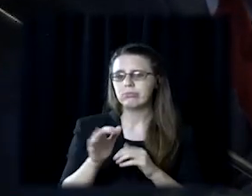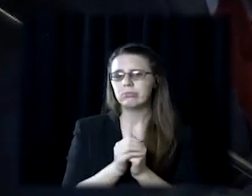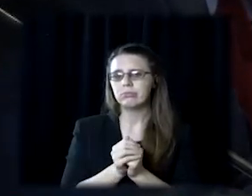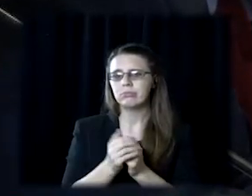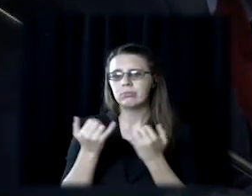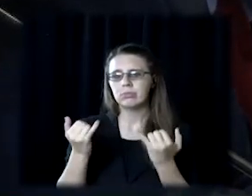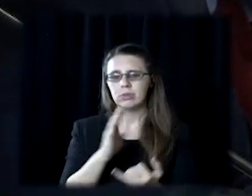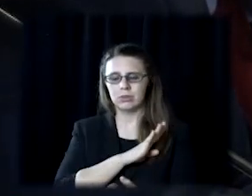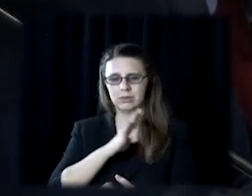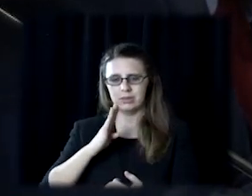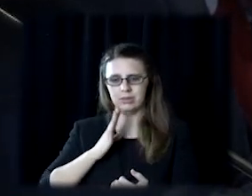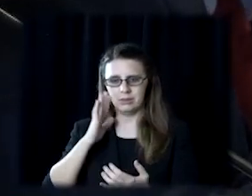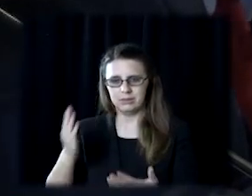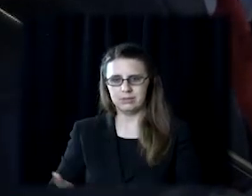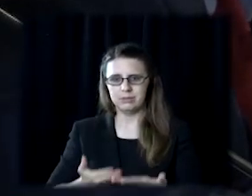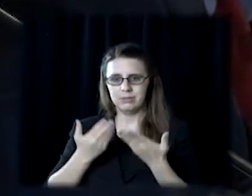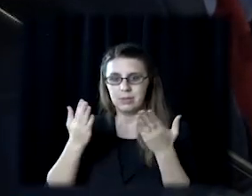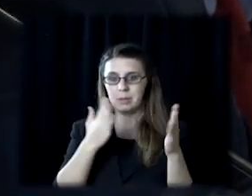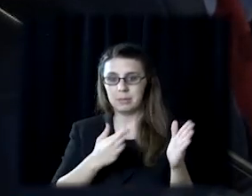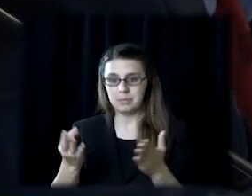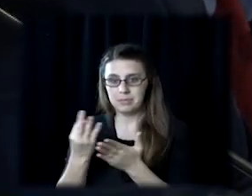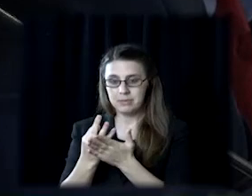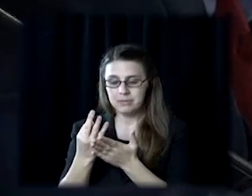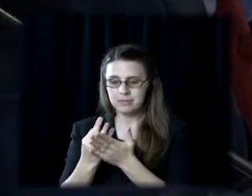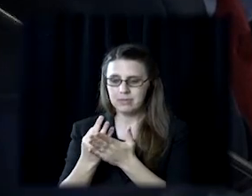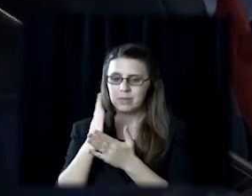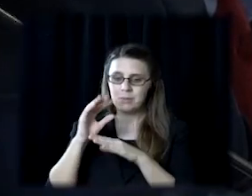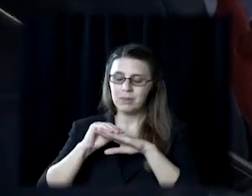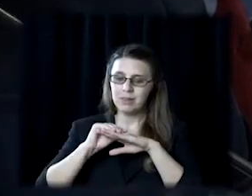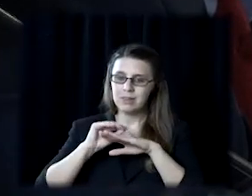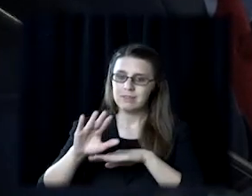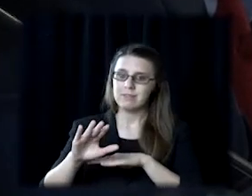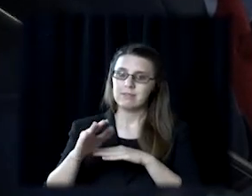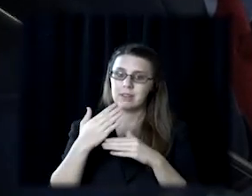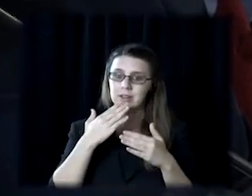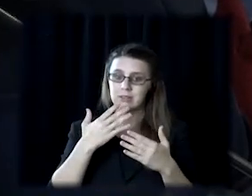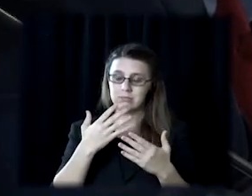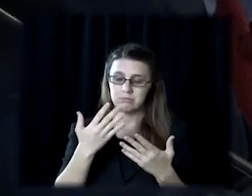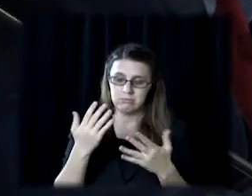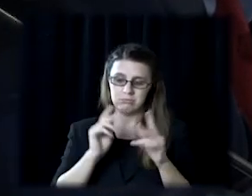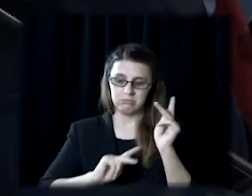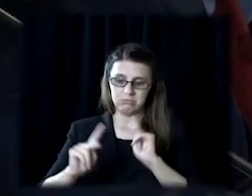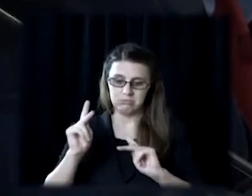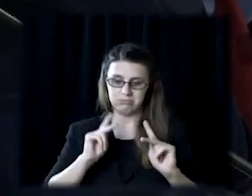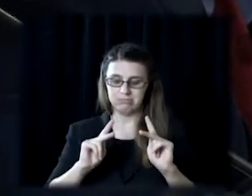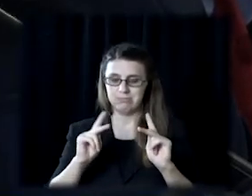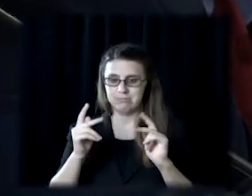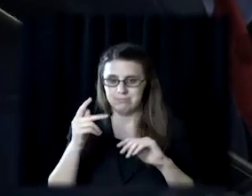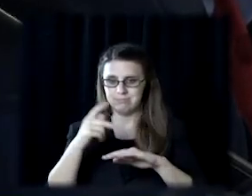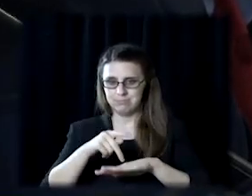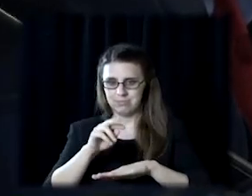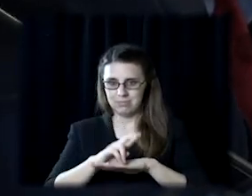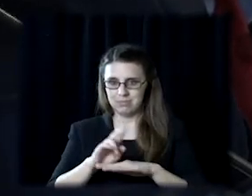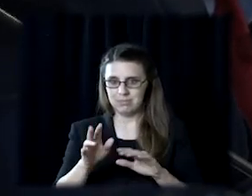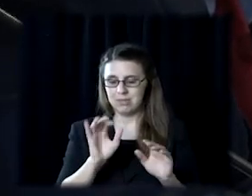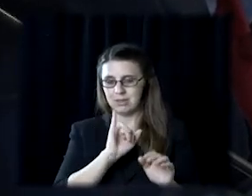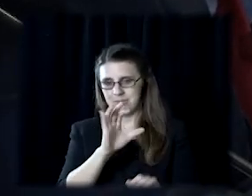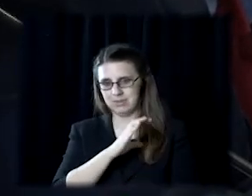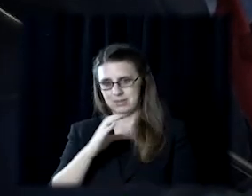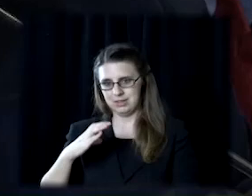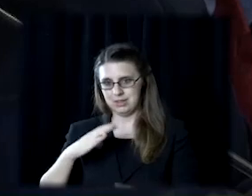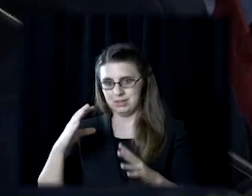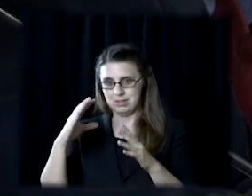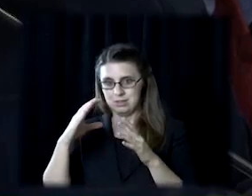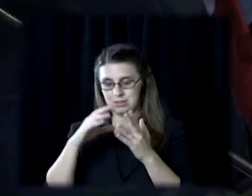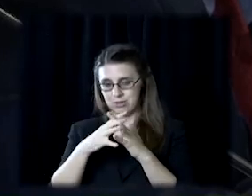sobre la certificación del plan fiscal. Esta votación afectará el bienestar y el futuro de más de 3 millones de ciudadanos estadounidenses que residen en esta isla. Les insto